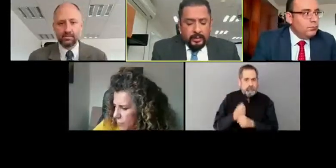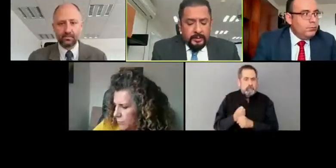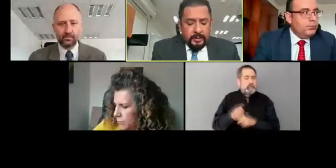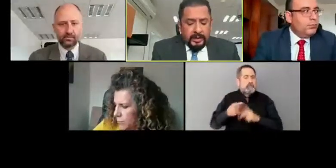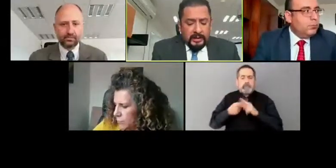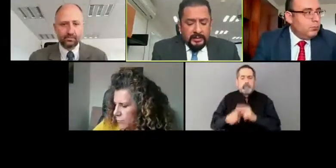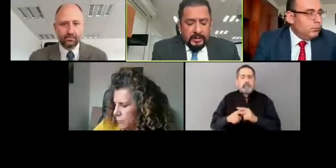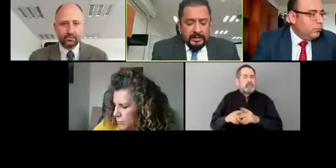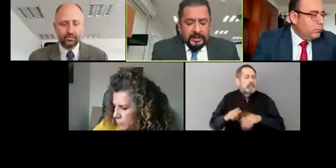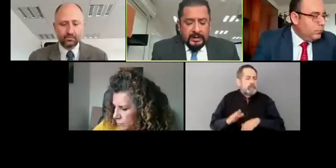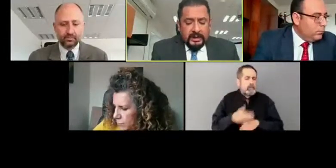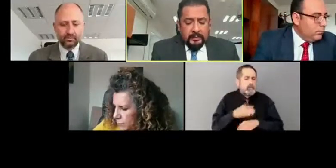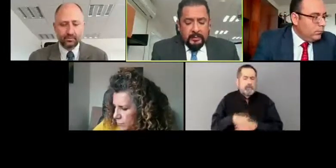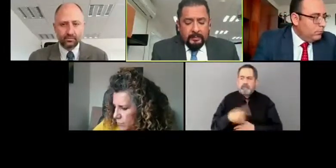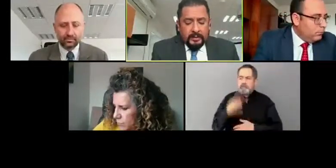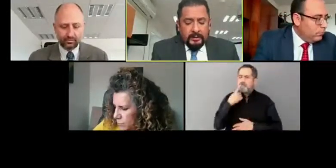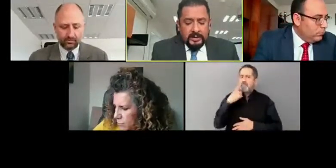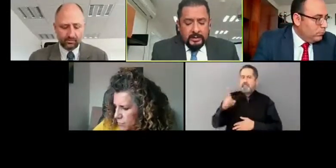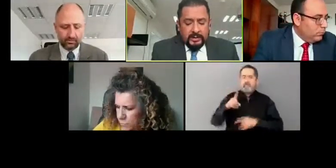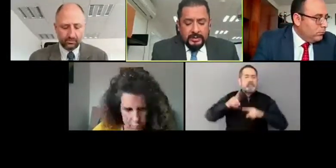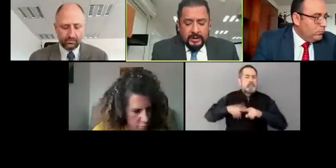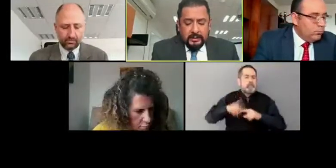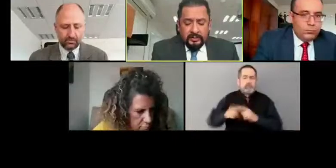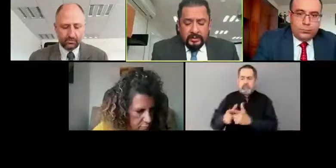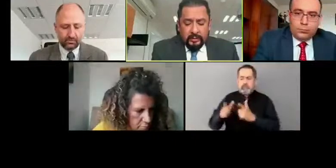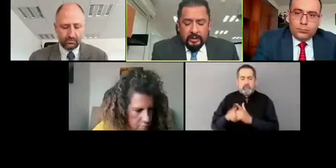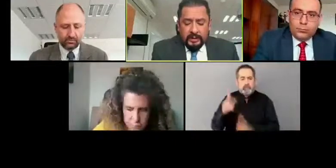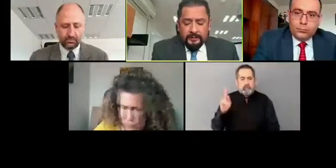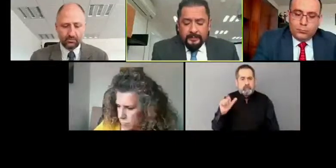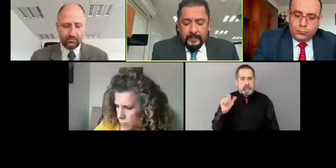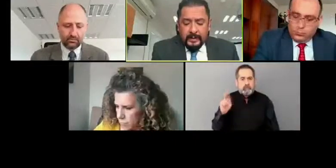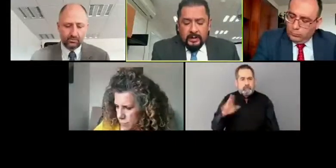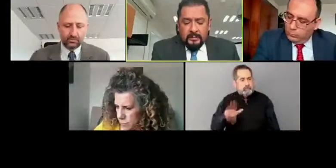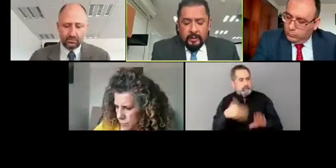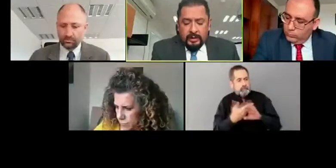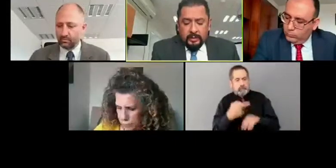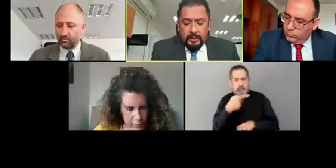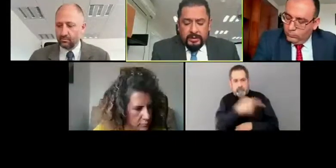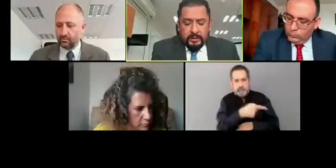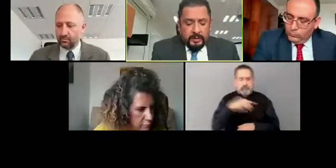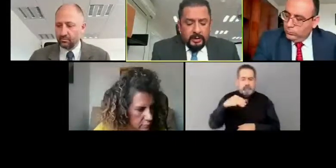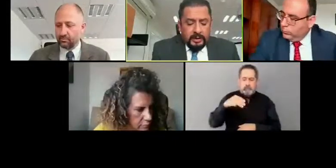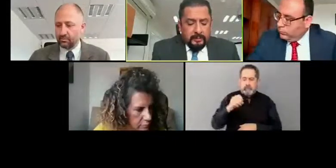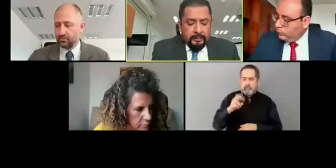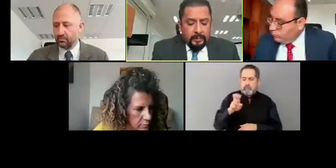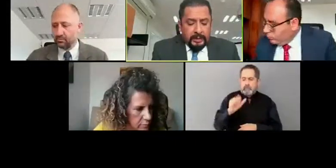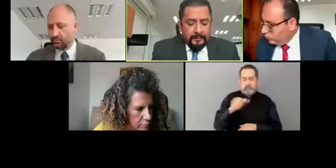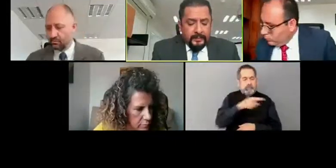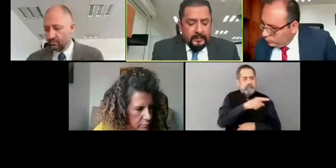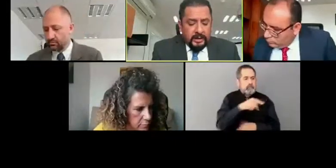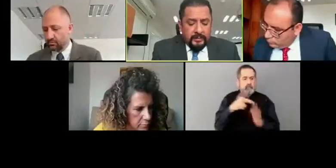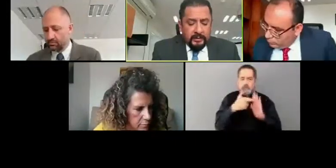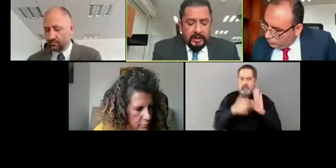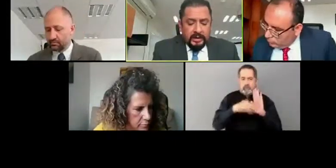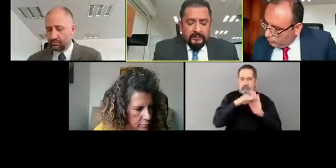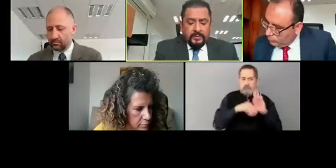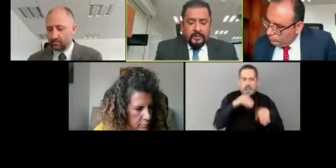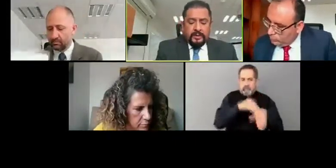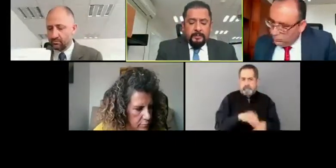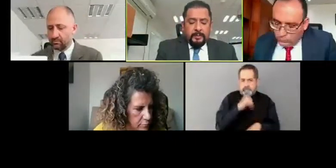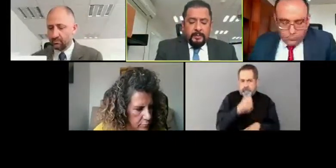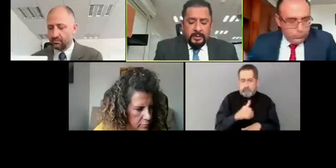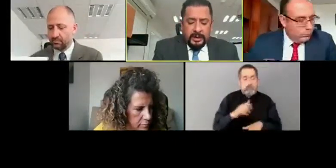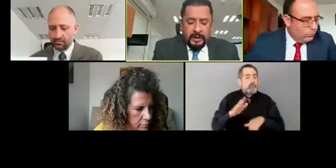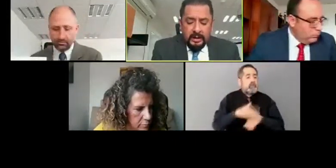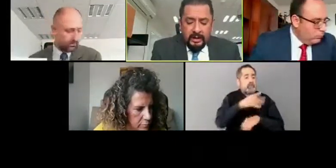con motivo de la denuncia presentada por el Partido Acción Nacional contra Morena por el uso indebido de la pauta derivado de la difusión